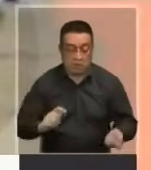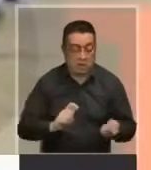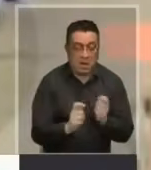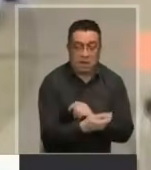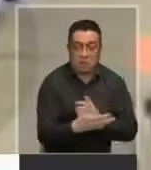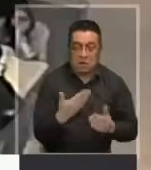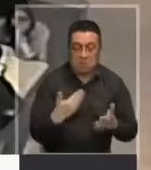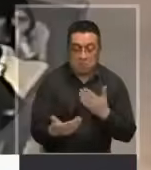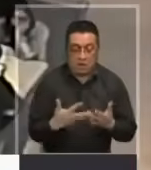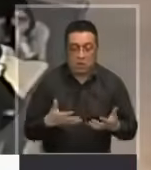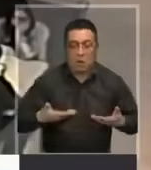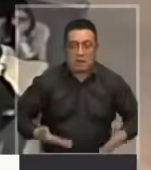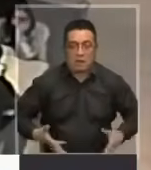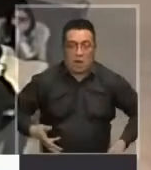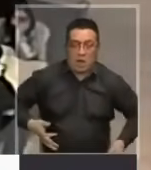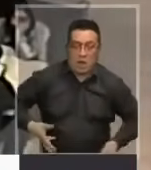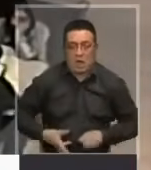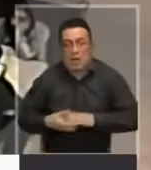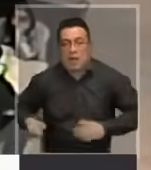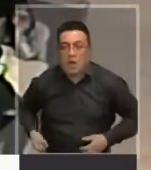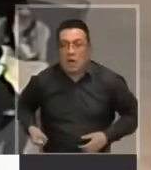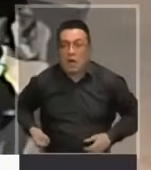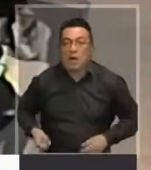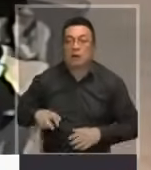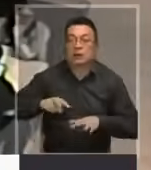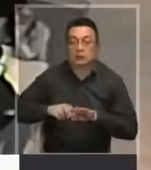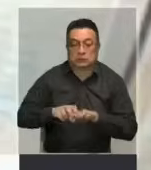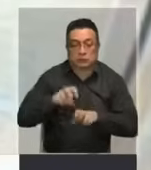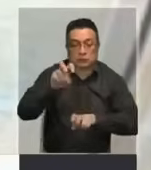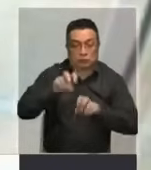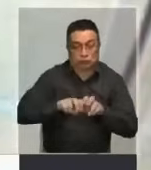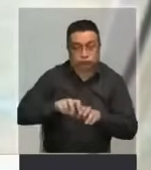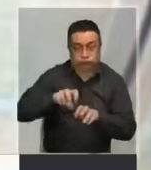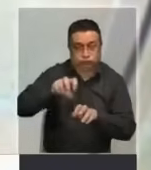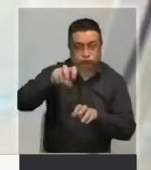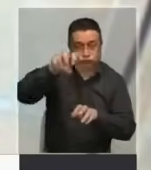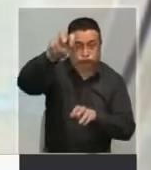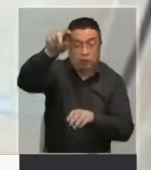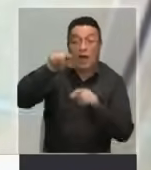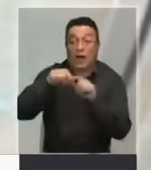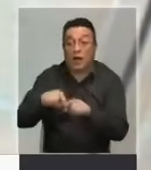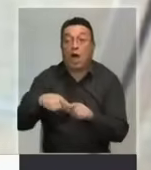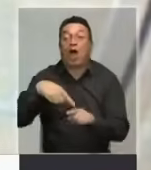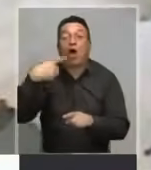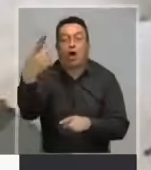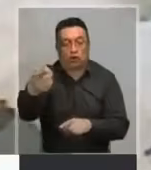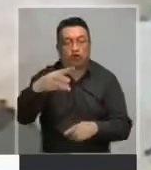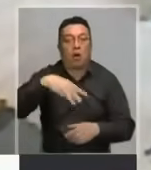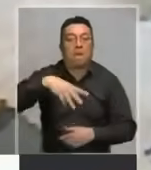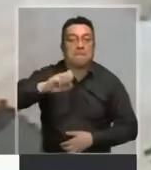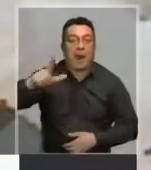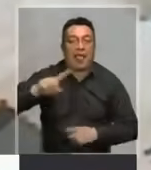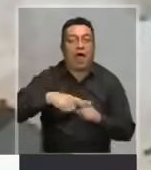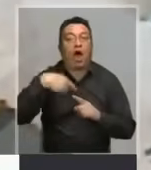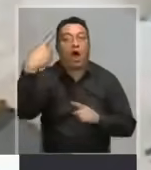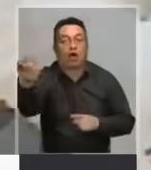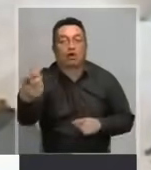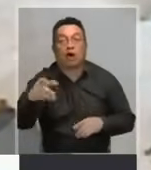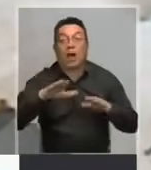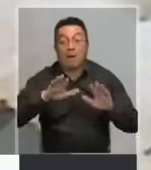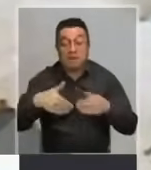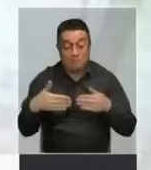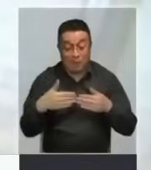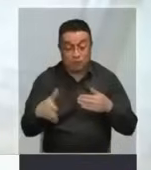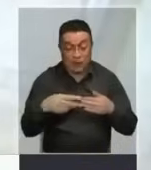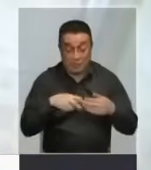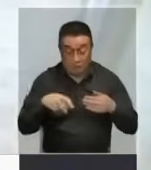porque pesa. Sale hacia la escala mecánica para seguir rumbo hacia el siguiente centro comercial. Por la misma puerta por donde